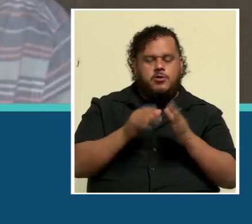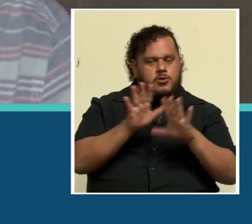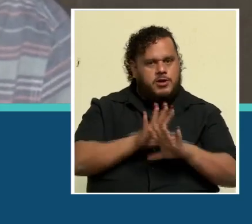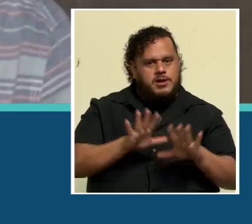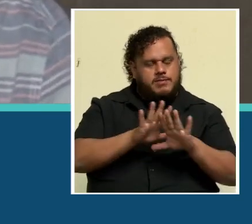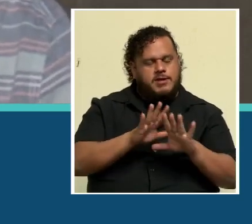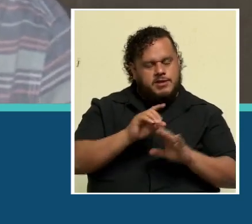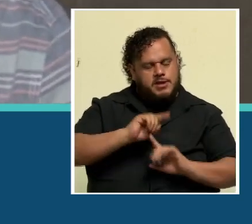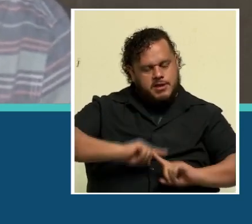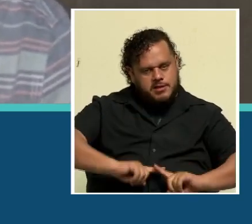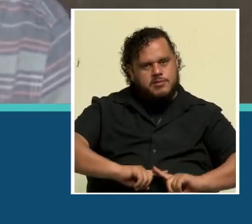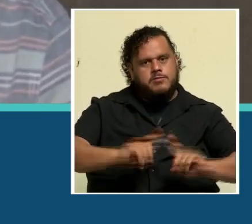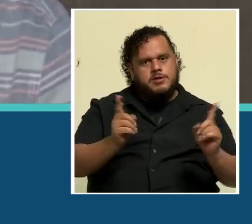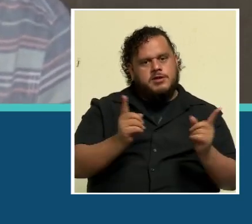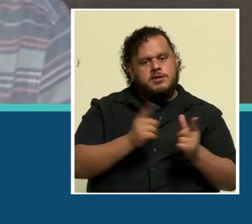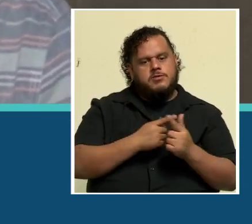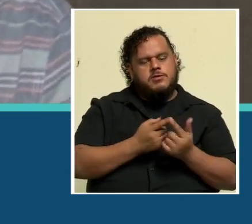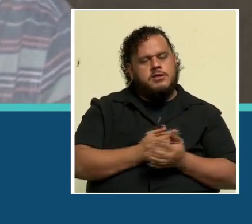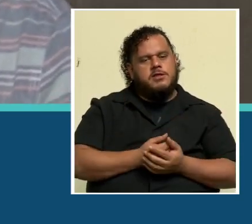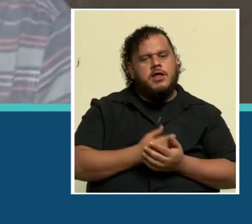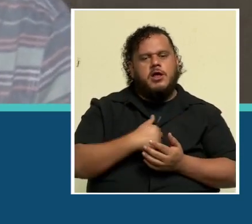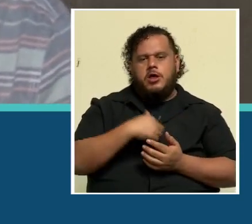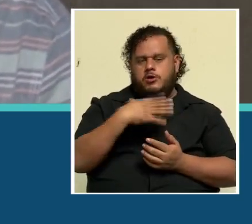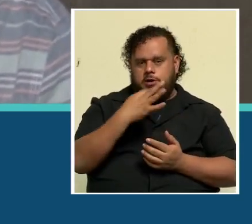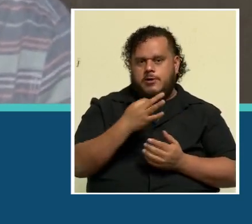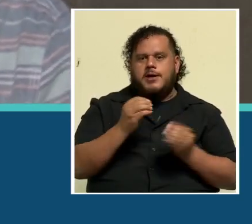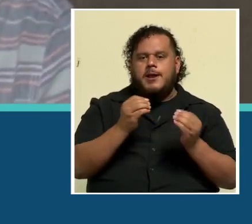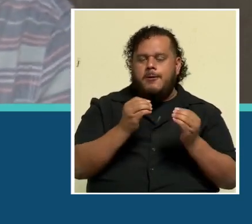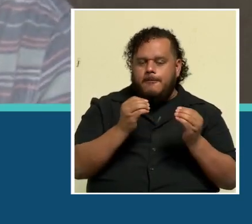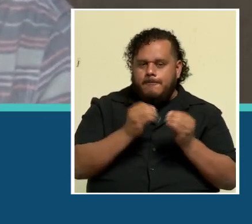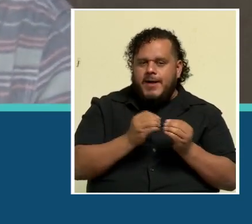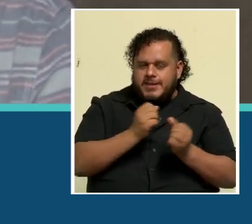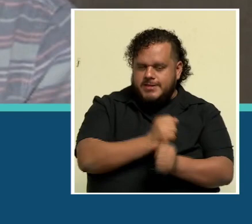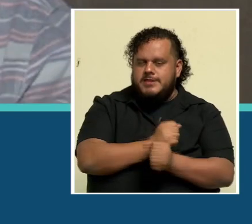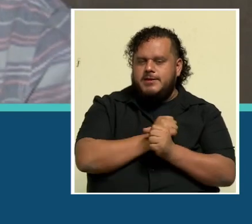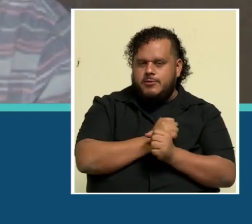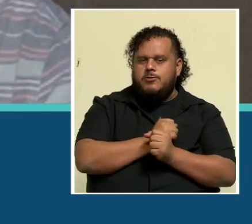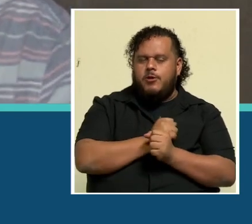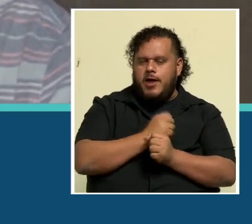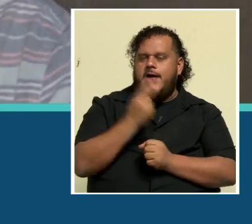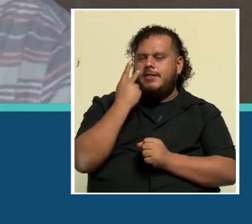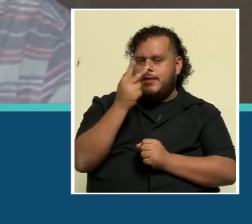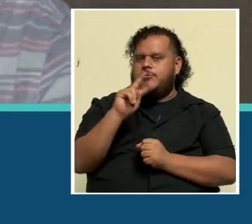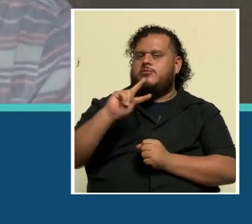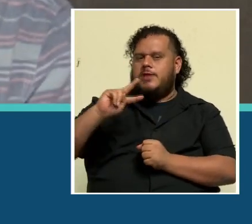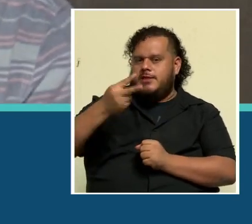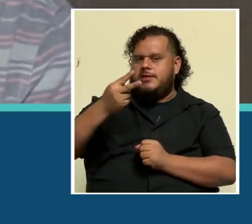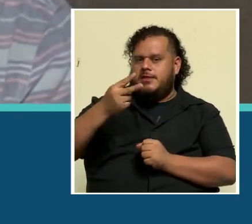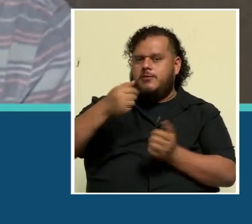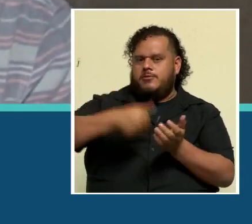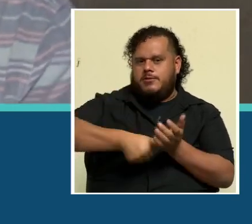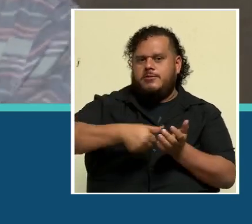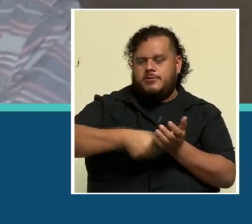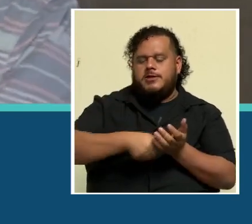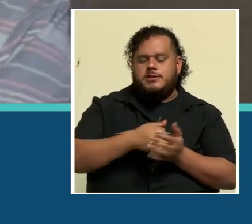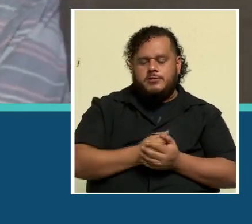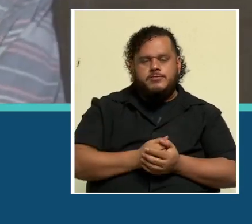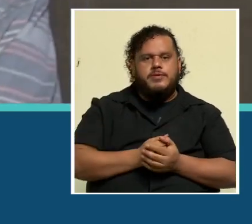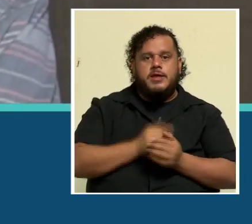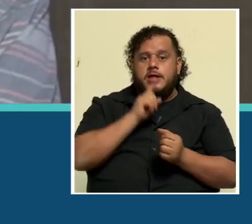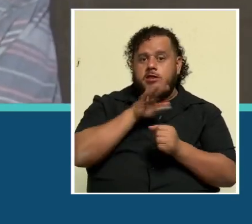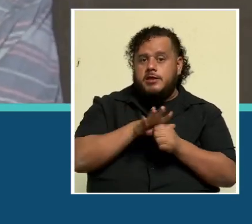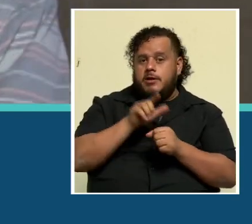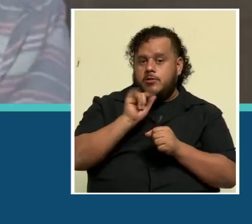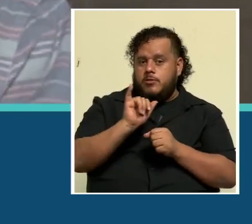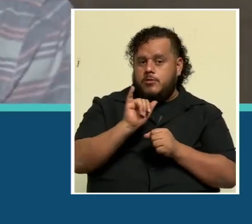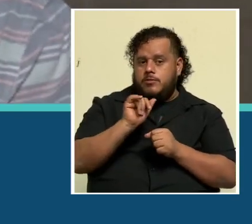muy distinto. Entonces creo que lo más probable es que veamos una segunda ronda. Ahora, ¿se va a cumplir ese